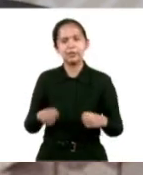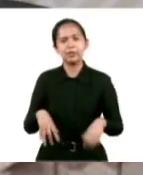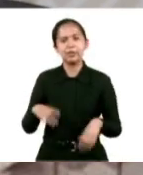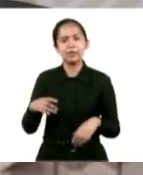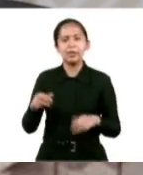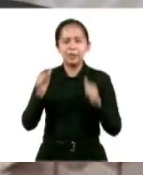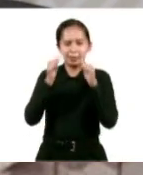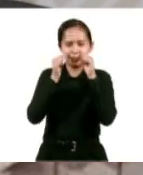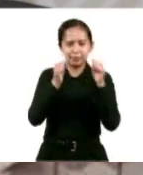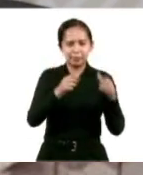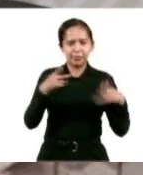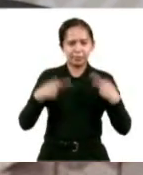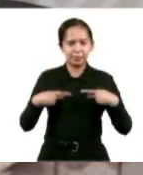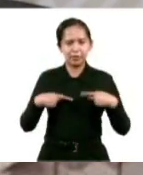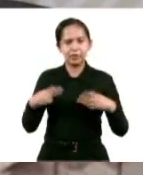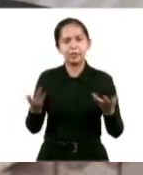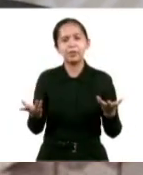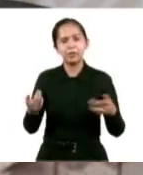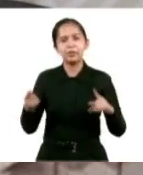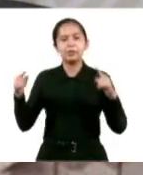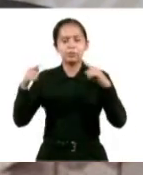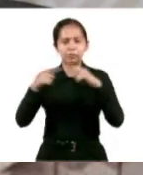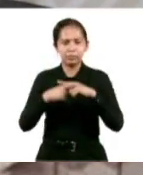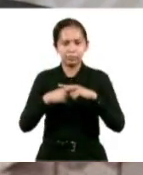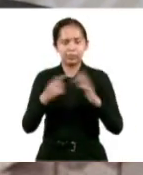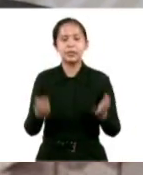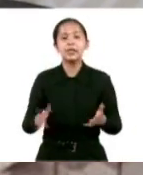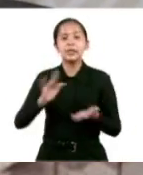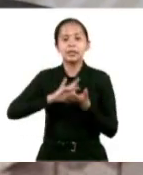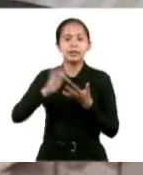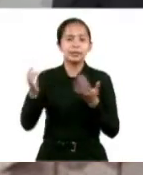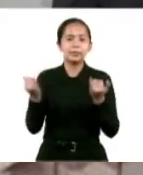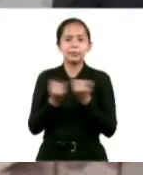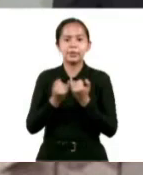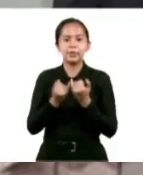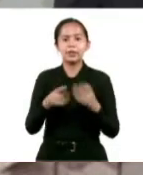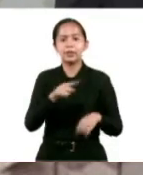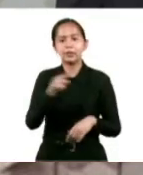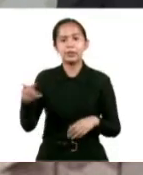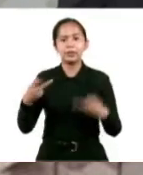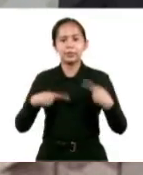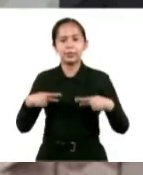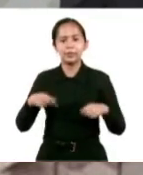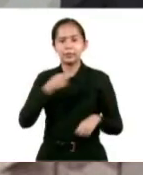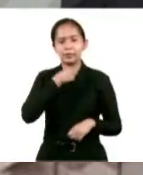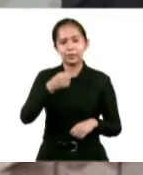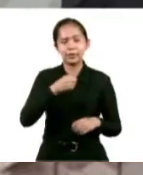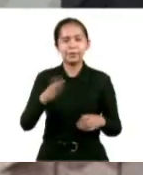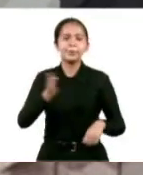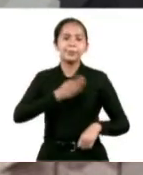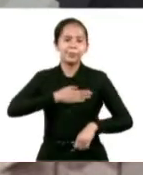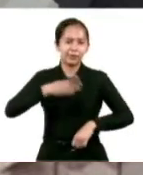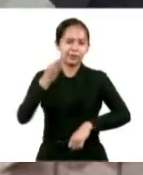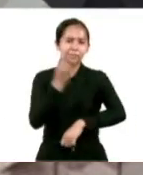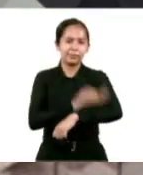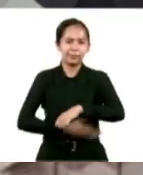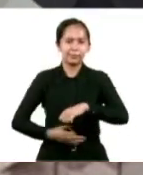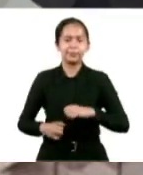y Protección Civil a dicha empresa. Agradecemos también la presencia de los medios de comunicación. Que tengan buena tarde.